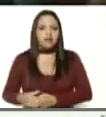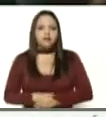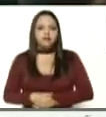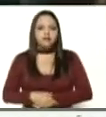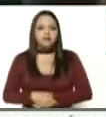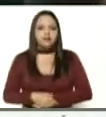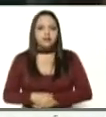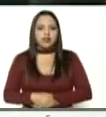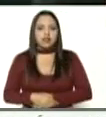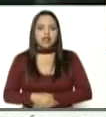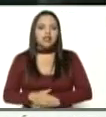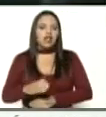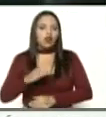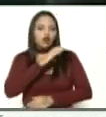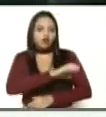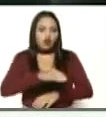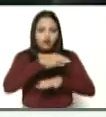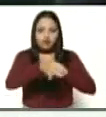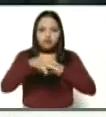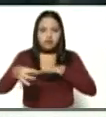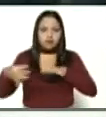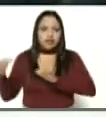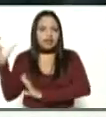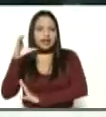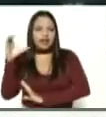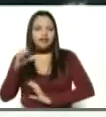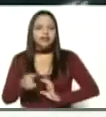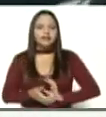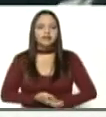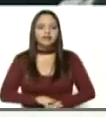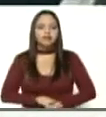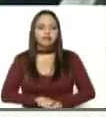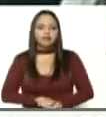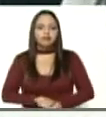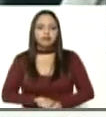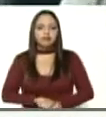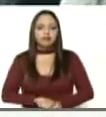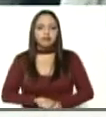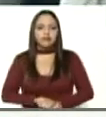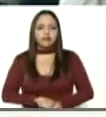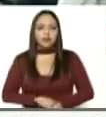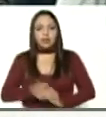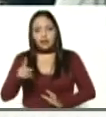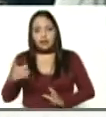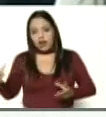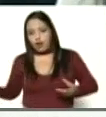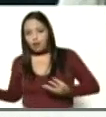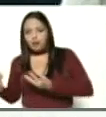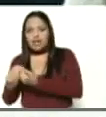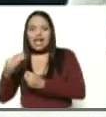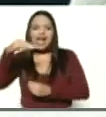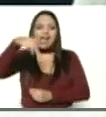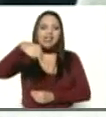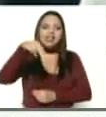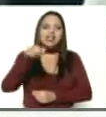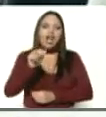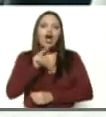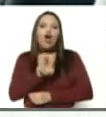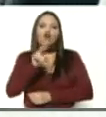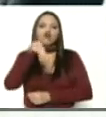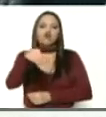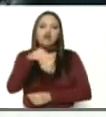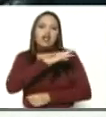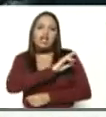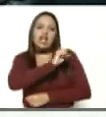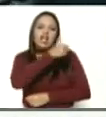Consejo Municipal de Caracas, Beatriz Rodríguez. Le acompaña Nahum Fernández, jefe